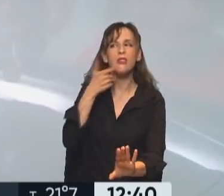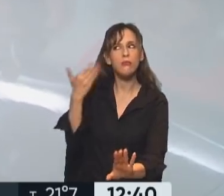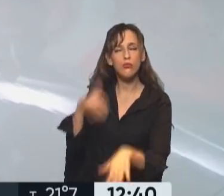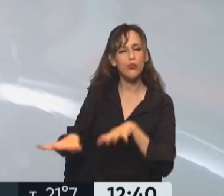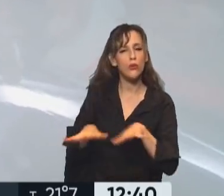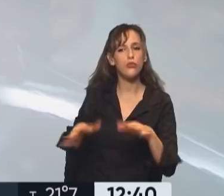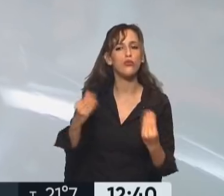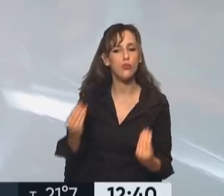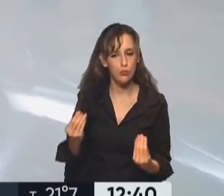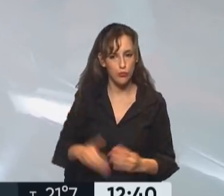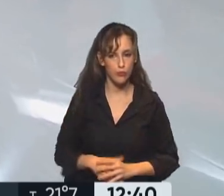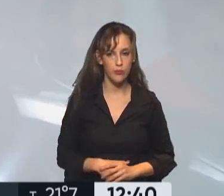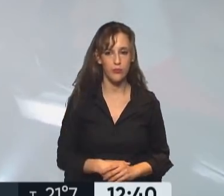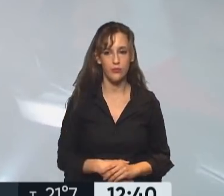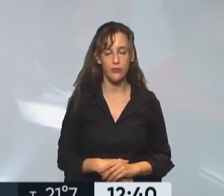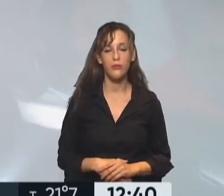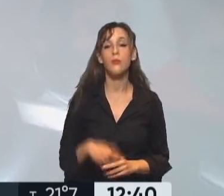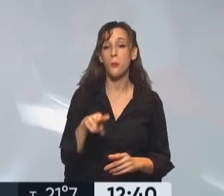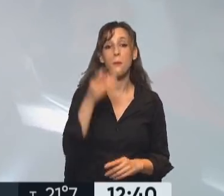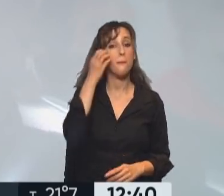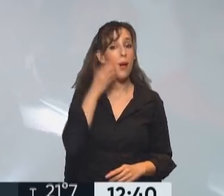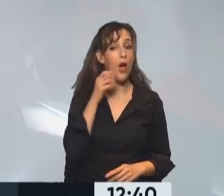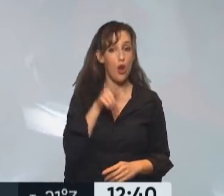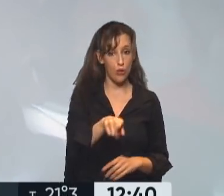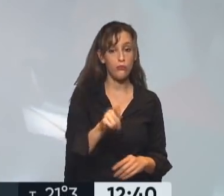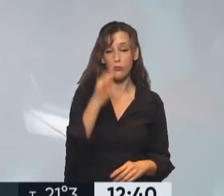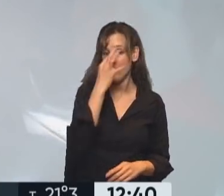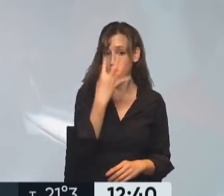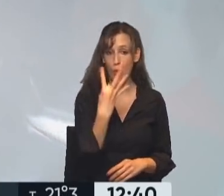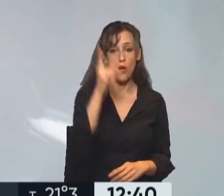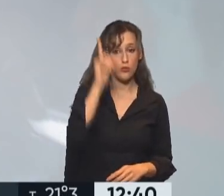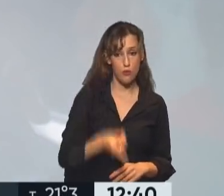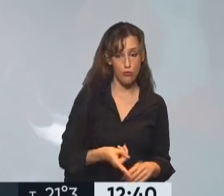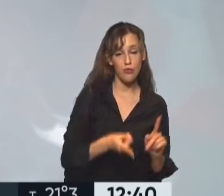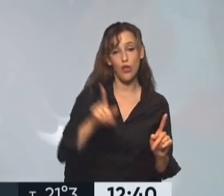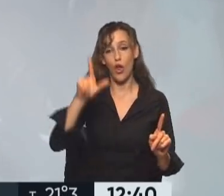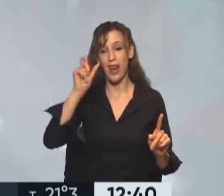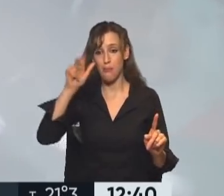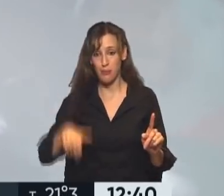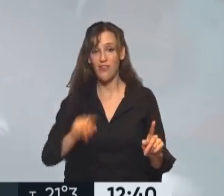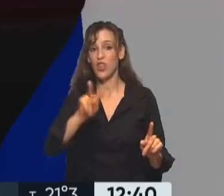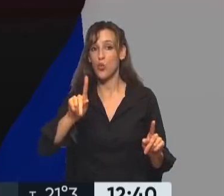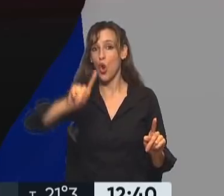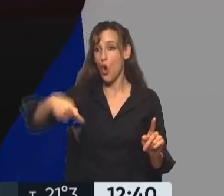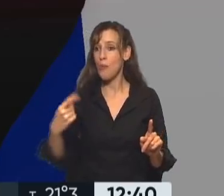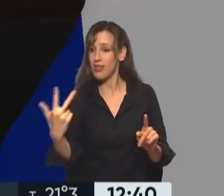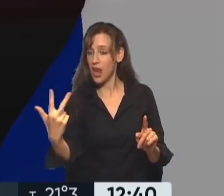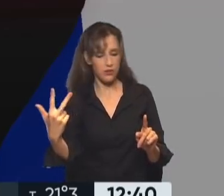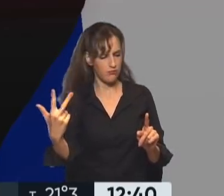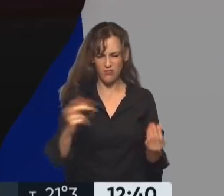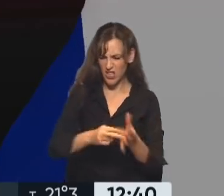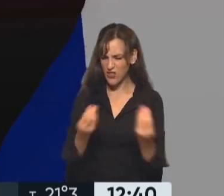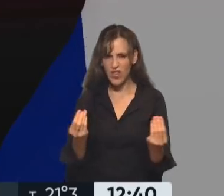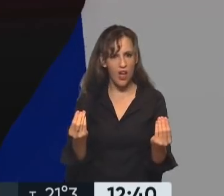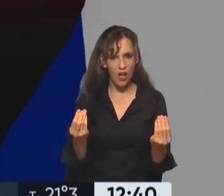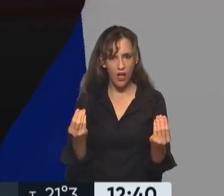los porcentajes. Ever, Emmanuel Macron obtenía el 24%, Marine Le Pen el 21.3%. ¿Qué significa esto? Bueno,